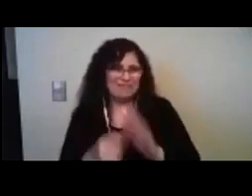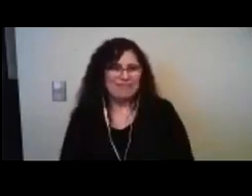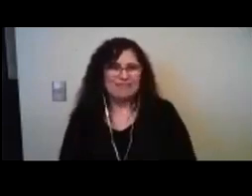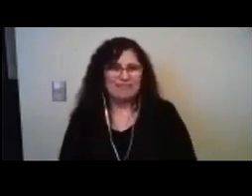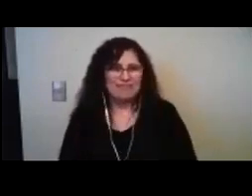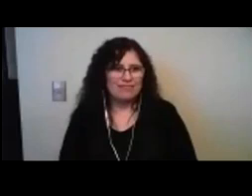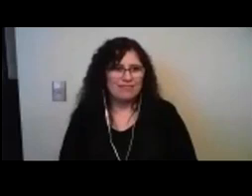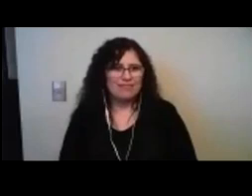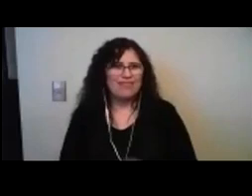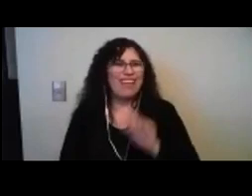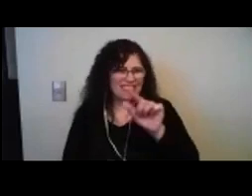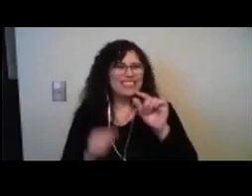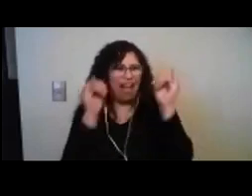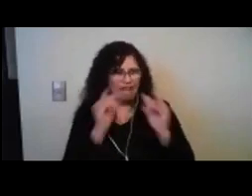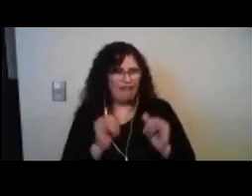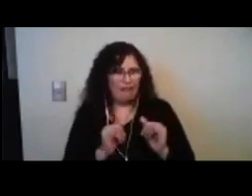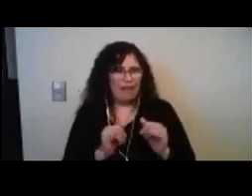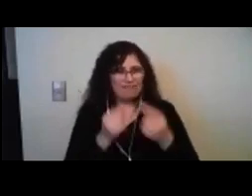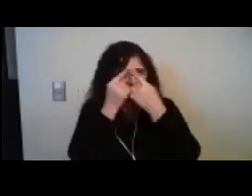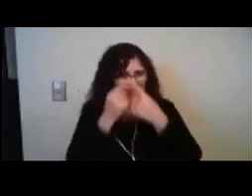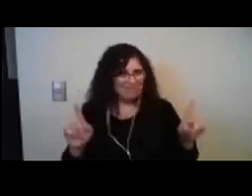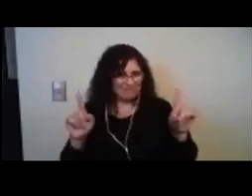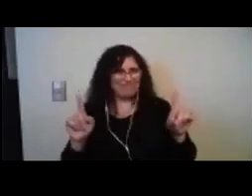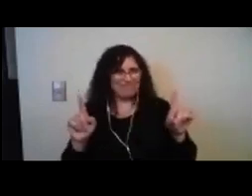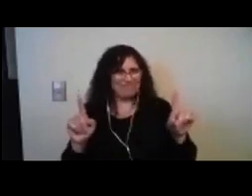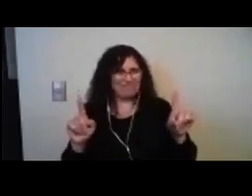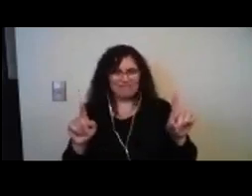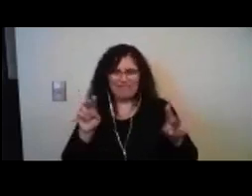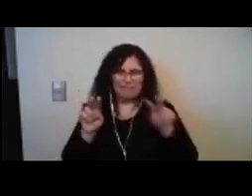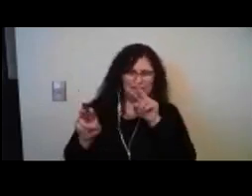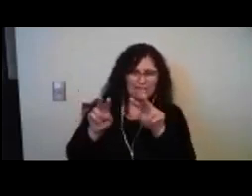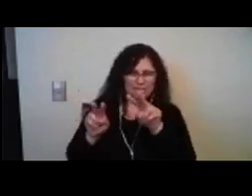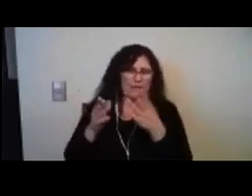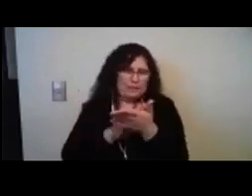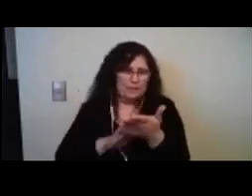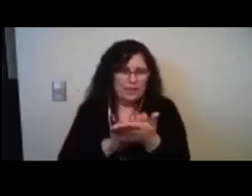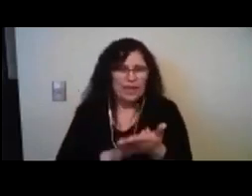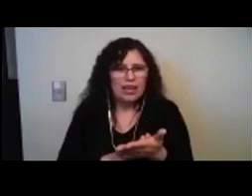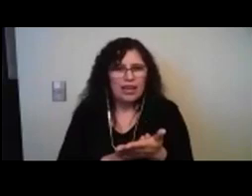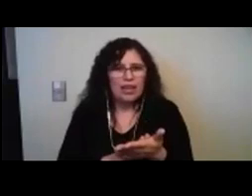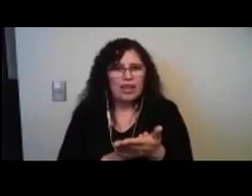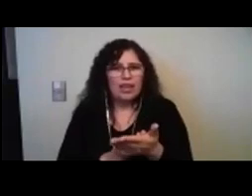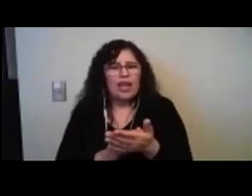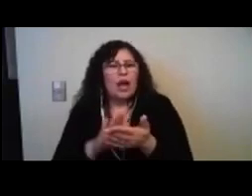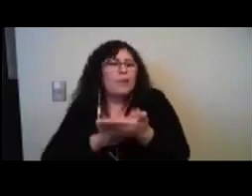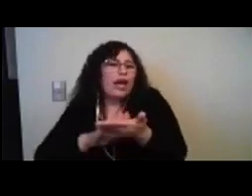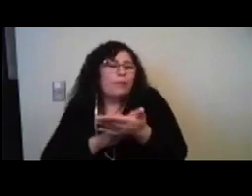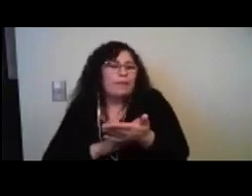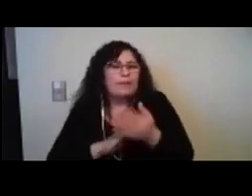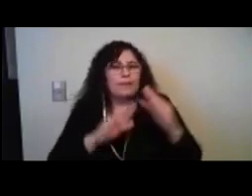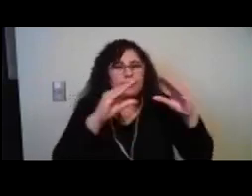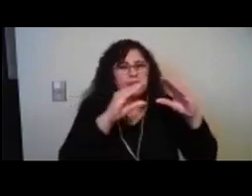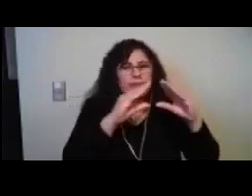así, ¿ya? Esa es la diferencia, ¿de acuerdo? A una persona con lesiones en la